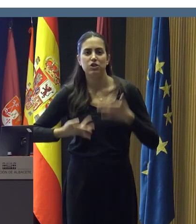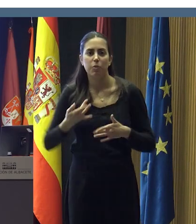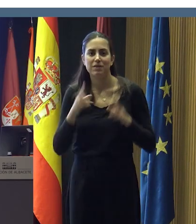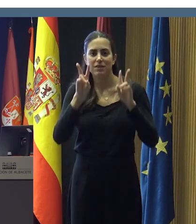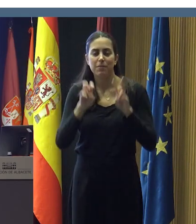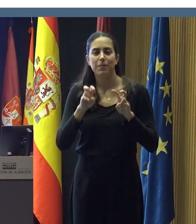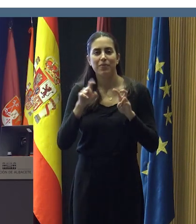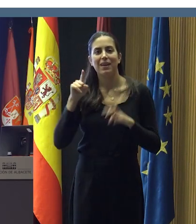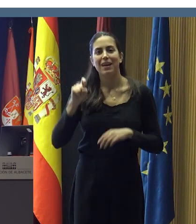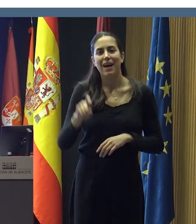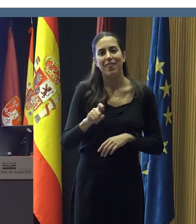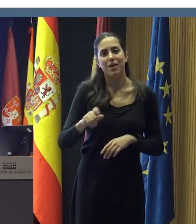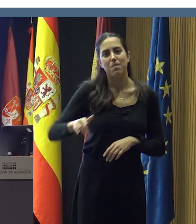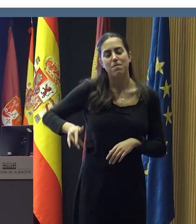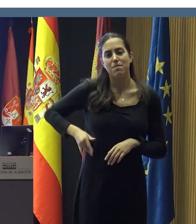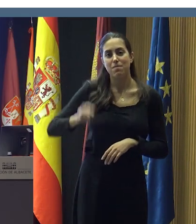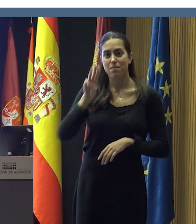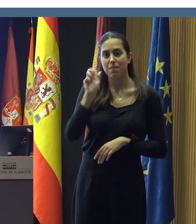de páncreas?